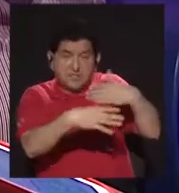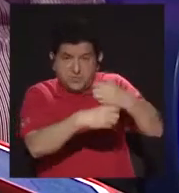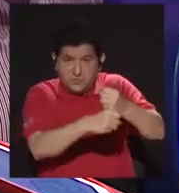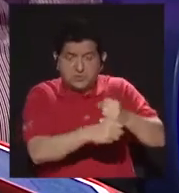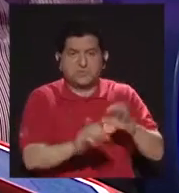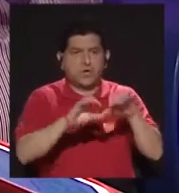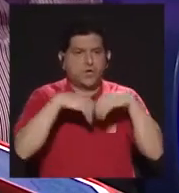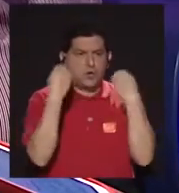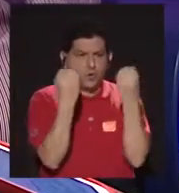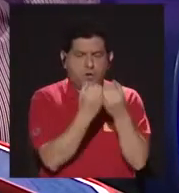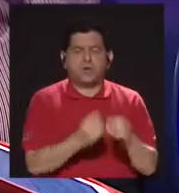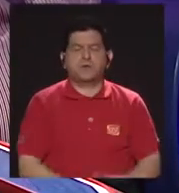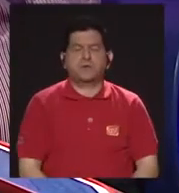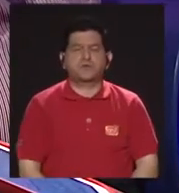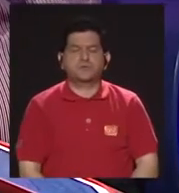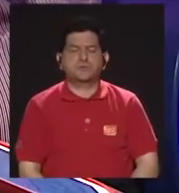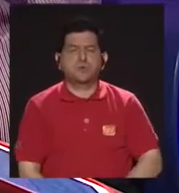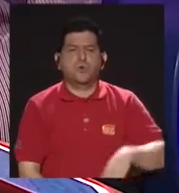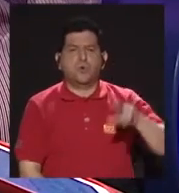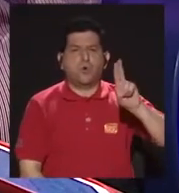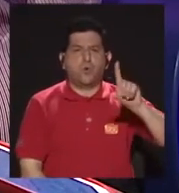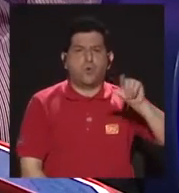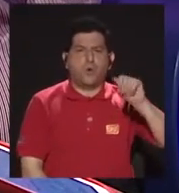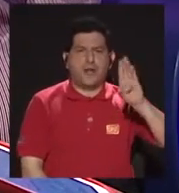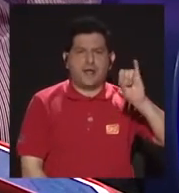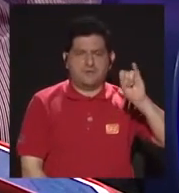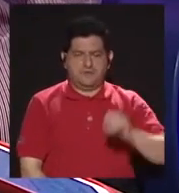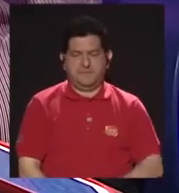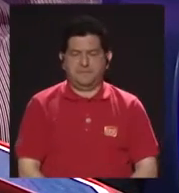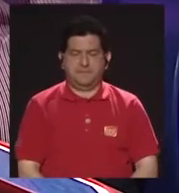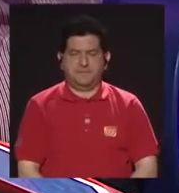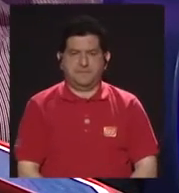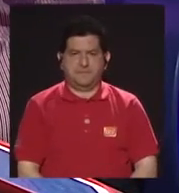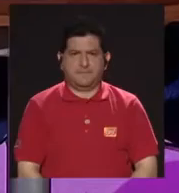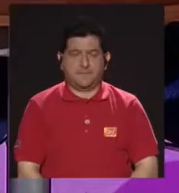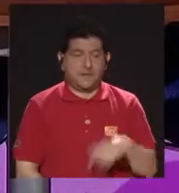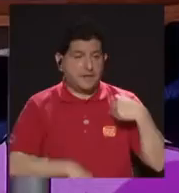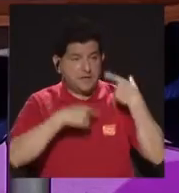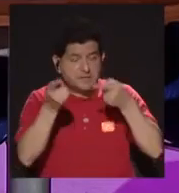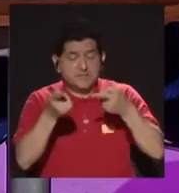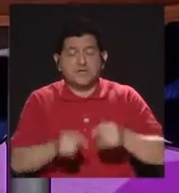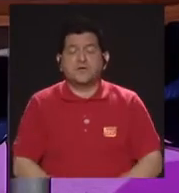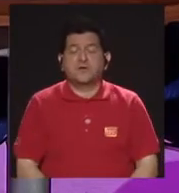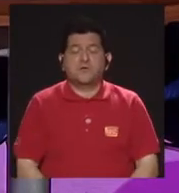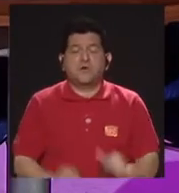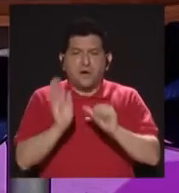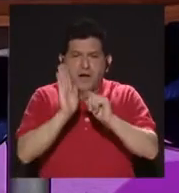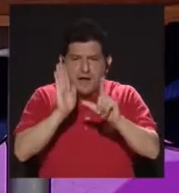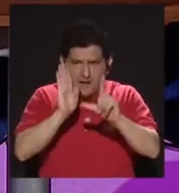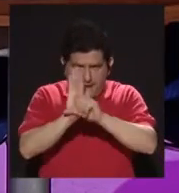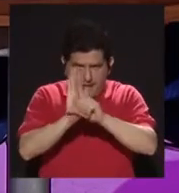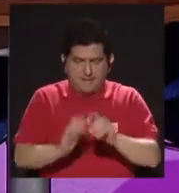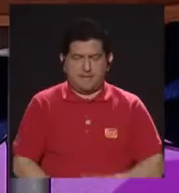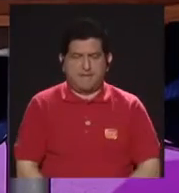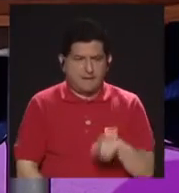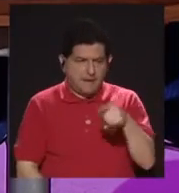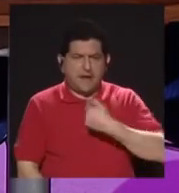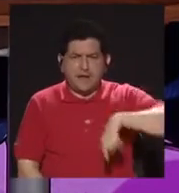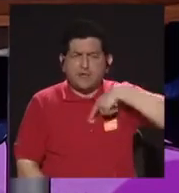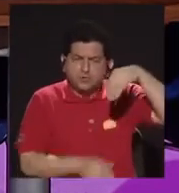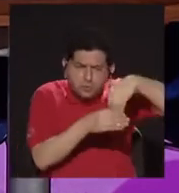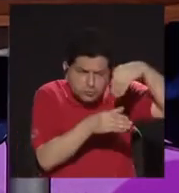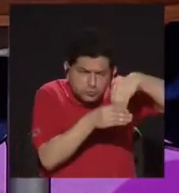por la organización no la vi y llevado a la asamblea de xàtiva donde le hicimos